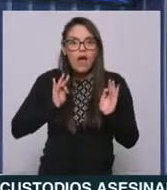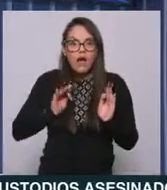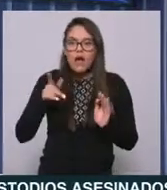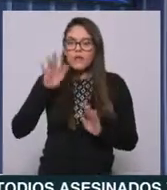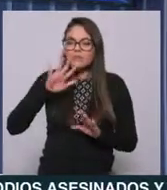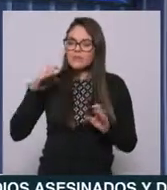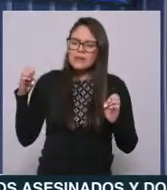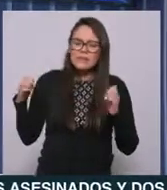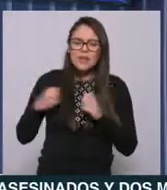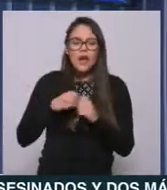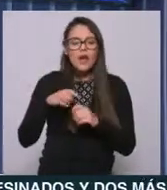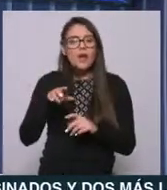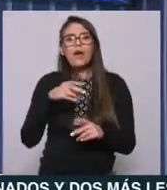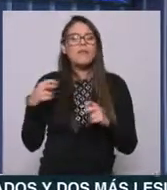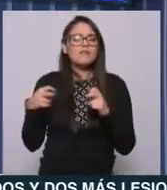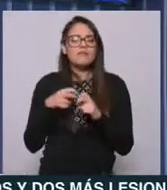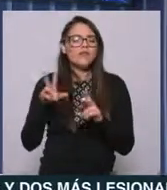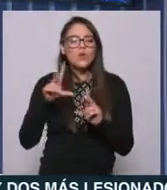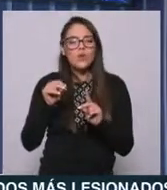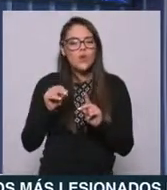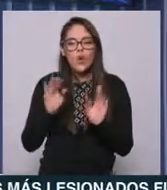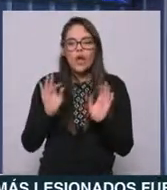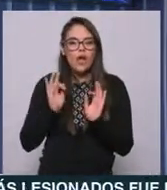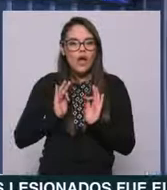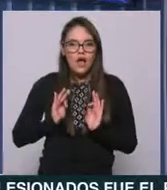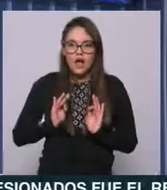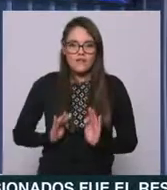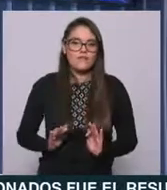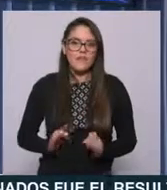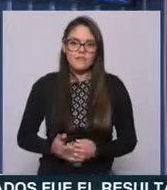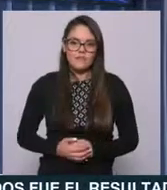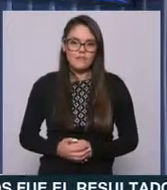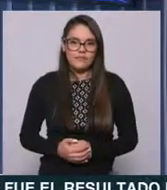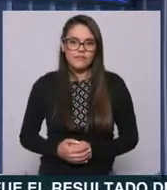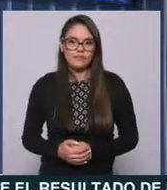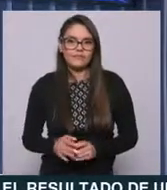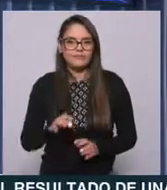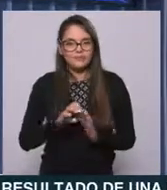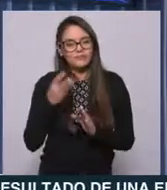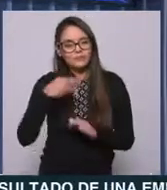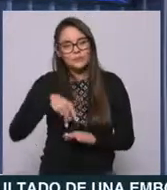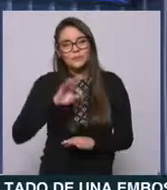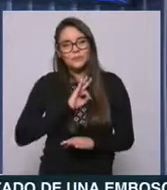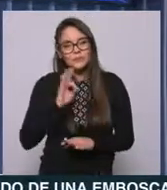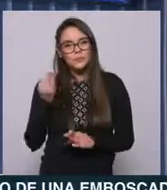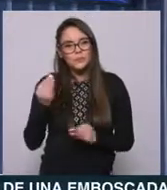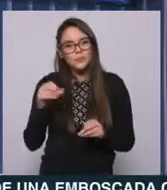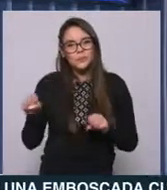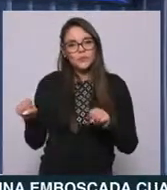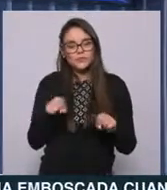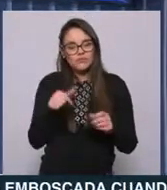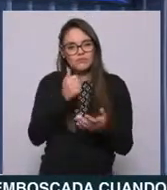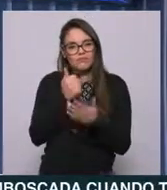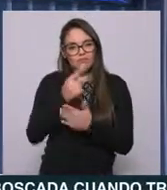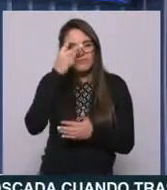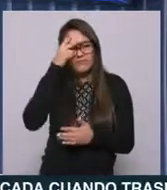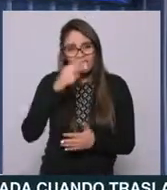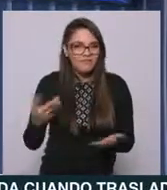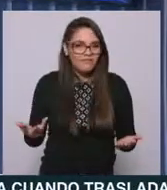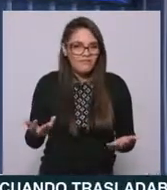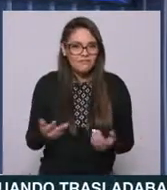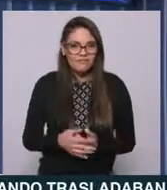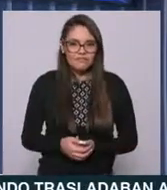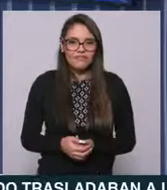digo, los fenómenos perturbadores como los sismos que tenemos en la Ciudad de México, porque esta ciudad es una ciudad